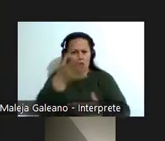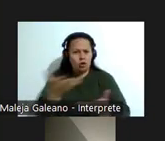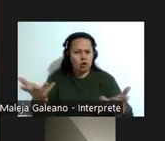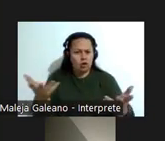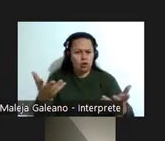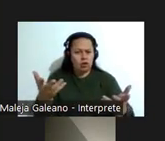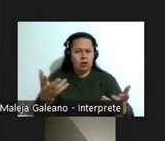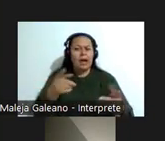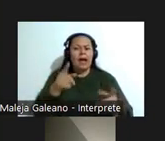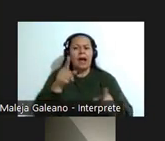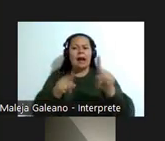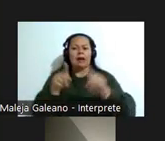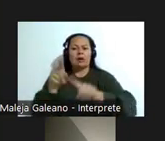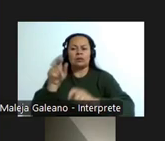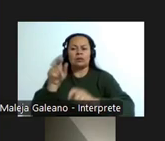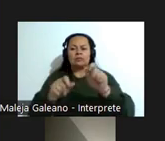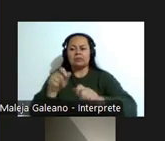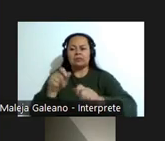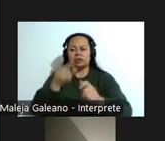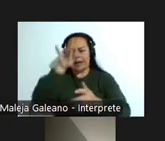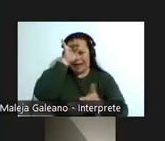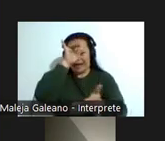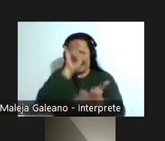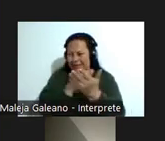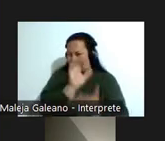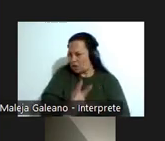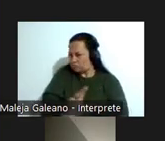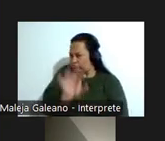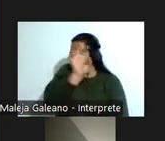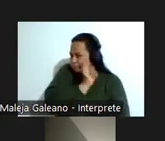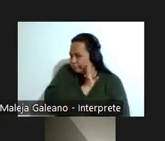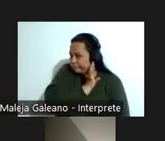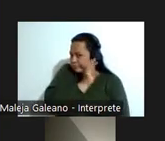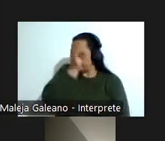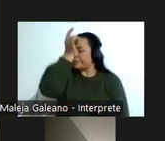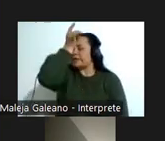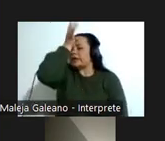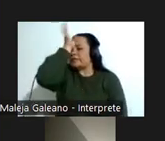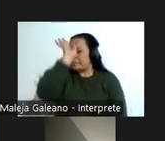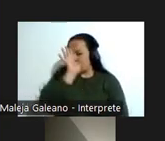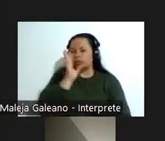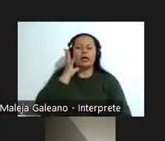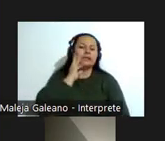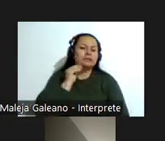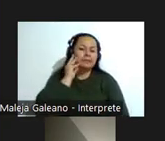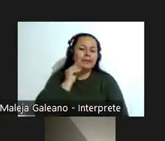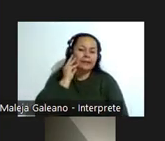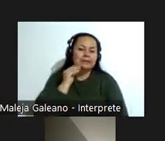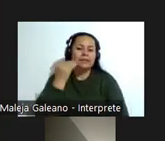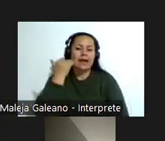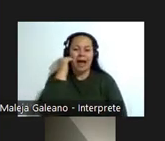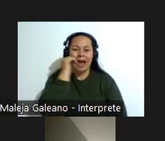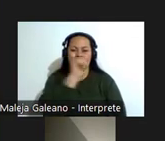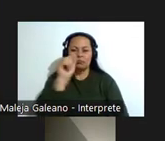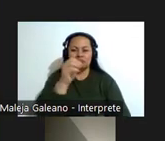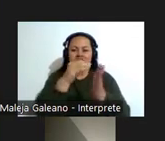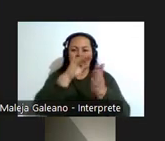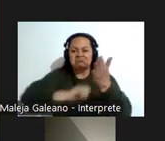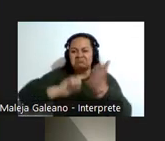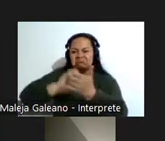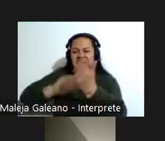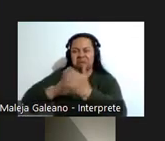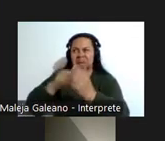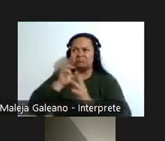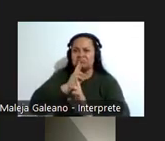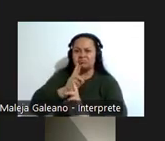seguramente los conocimientos que hay sobre cáncer, pues seguramente habrán obviado muchísimo las experiencias de las mujeres que hemos tenido cáncer.